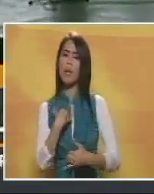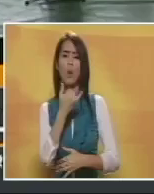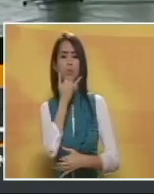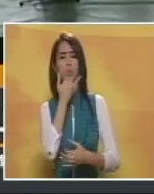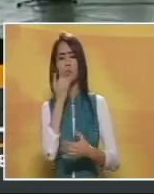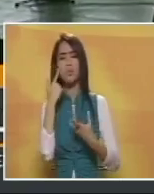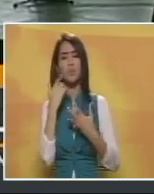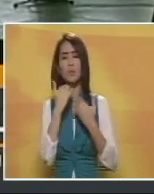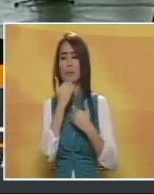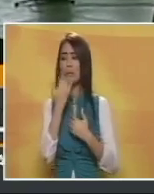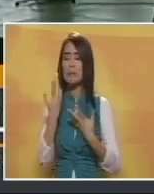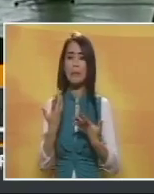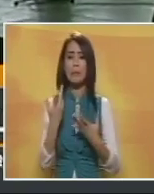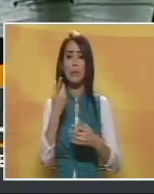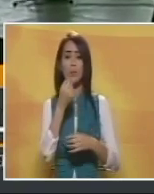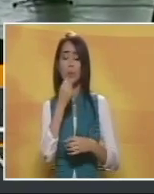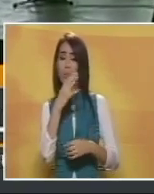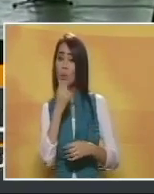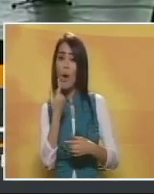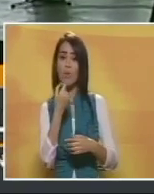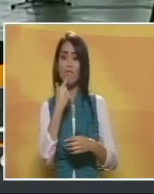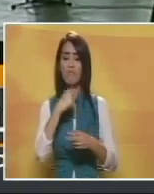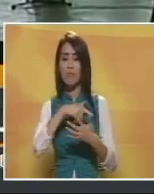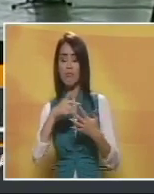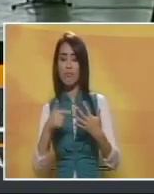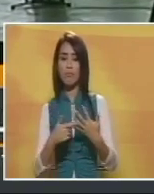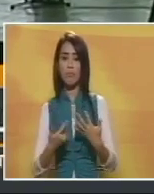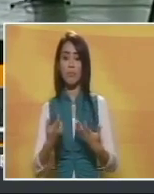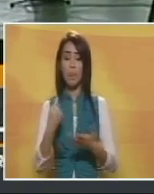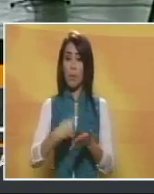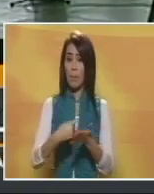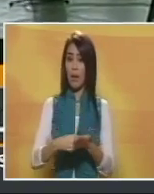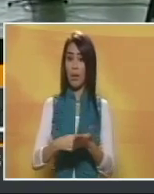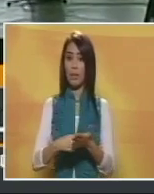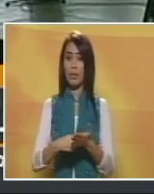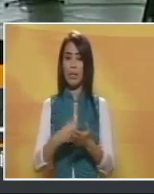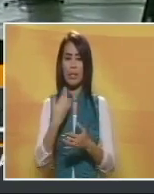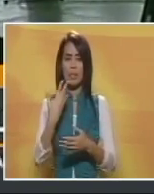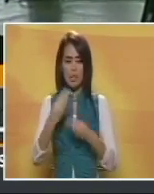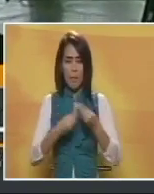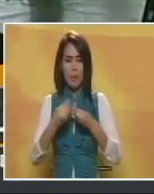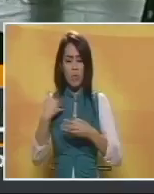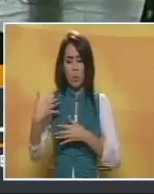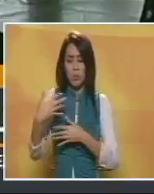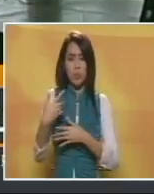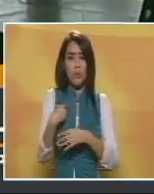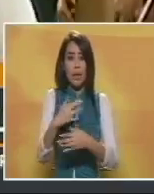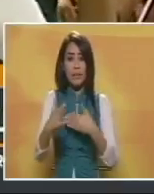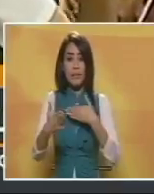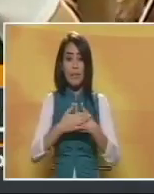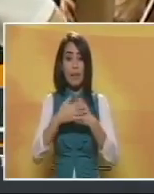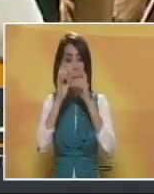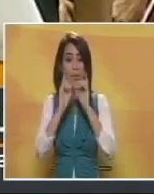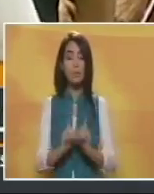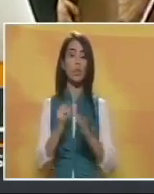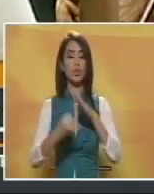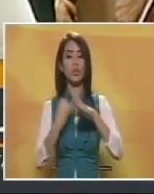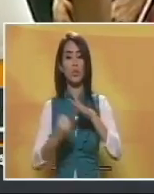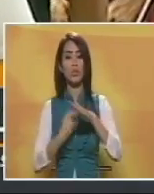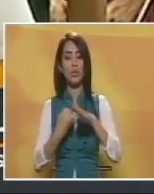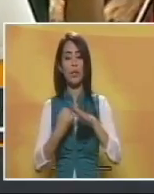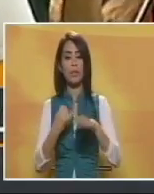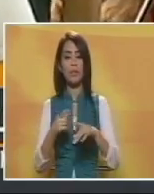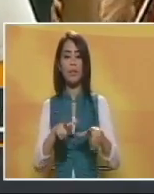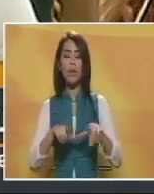de insumos y reactivos y el hecho más reciente fue el cierre por decisión institucional